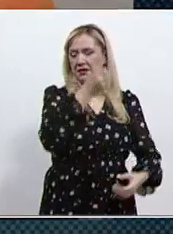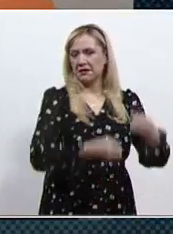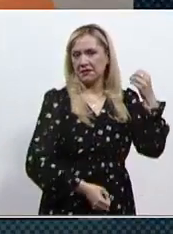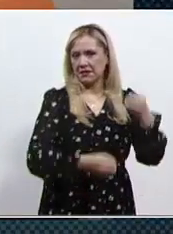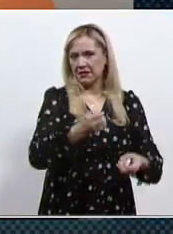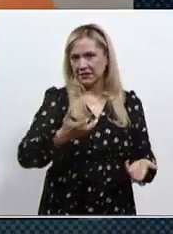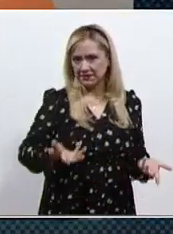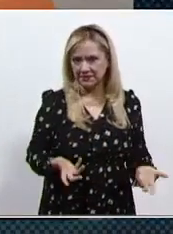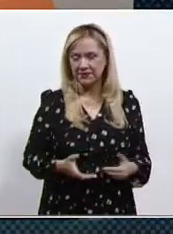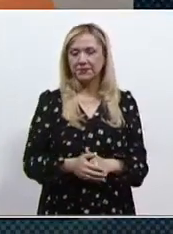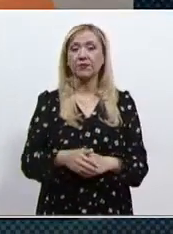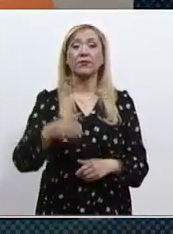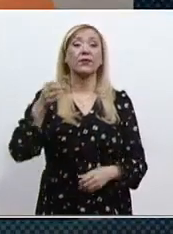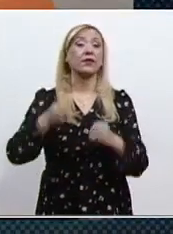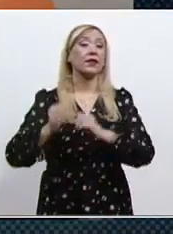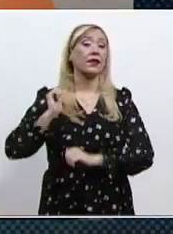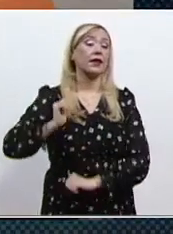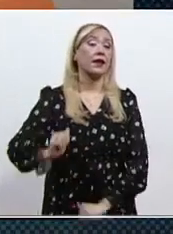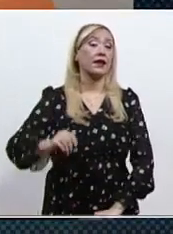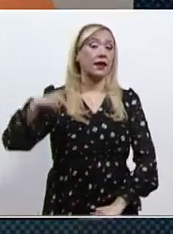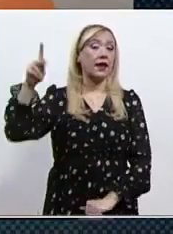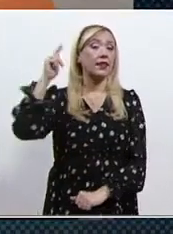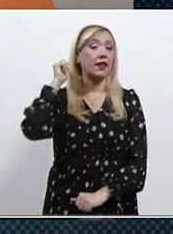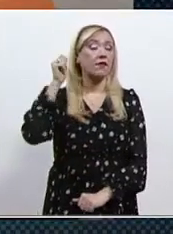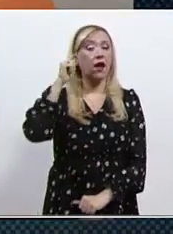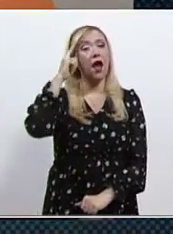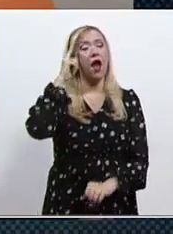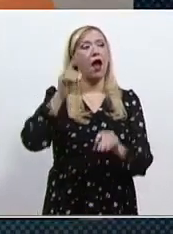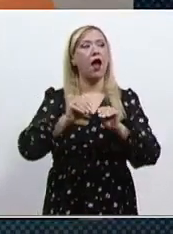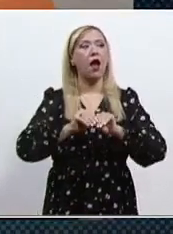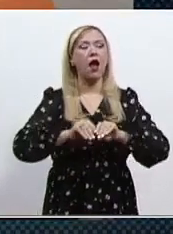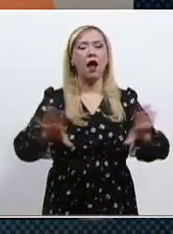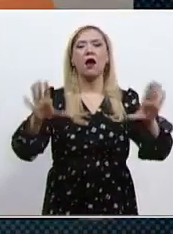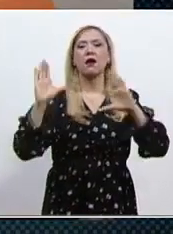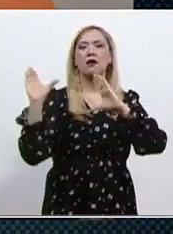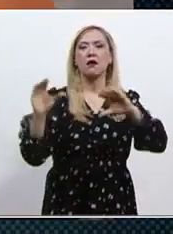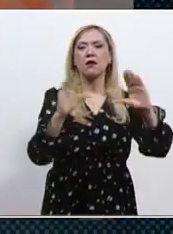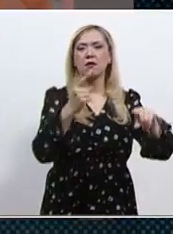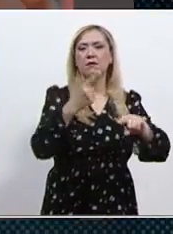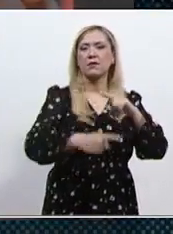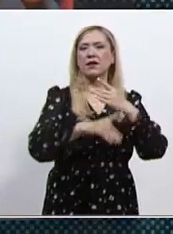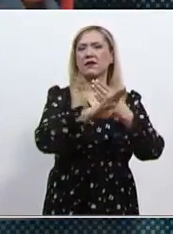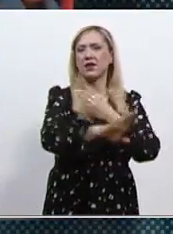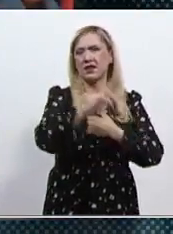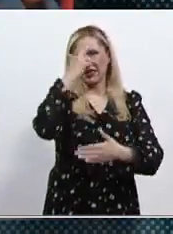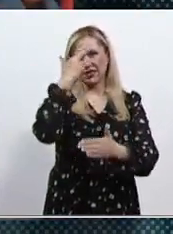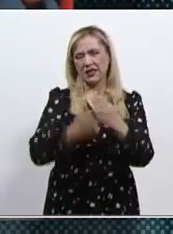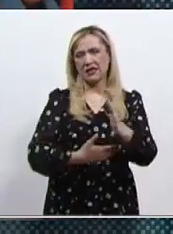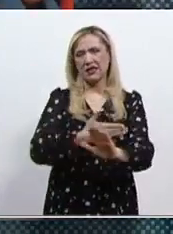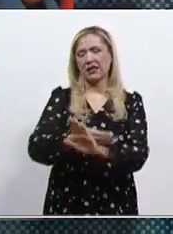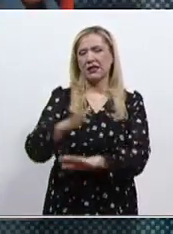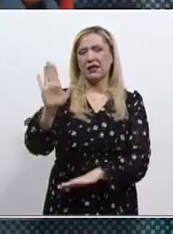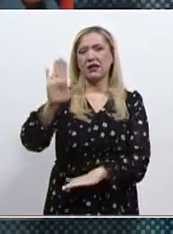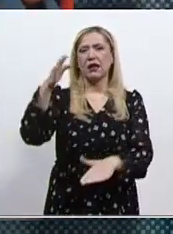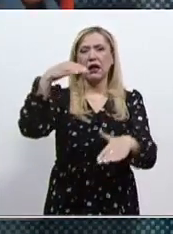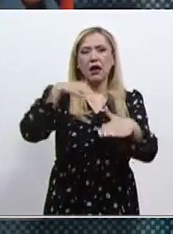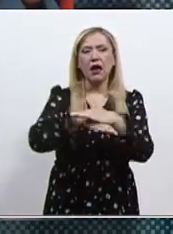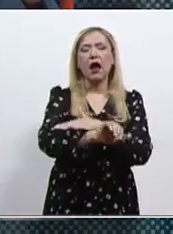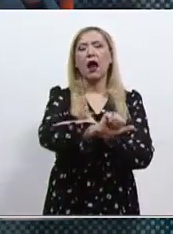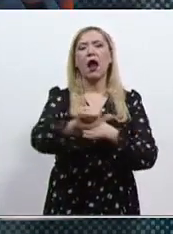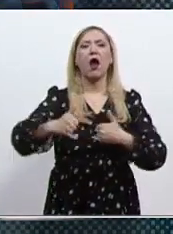el poder judicial de Tabasco inició una campaña de concientización para prevenir la violencia en el centro de internamiento para